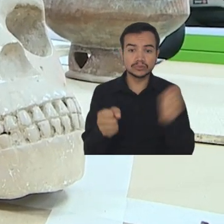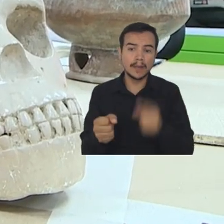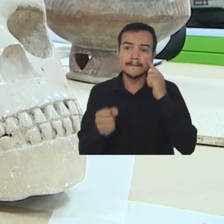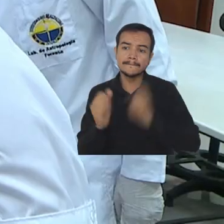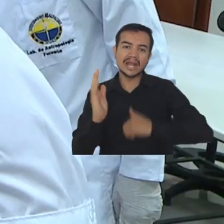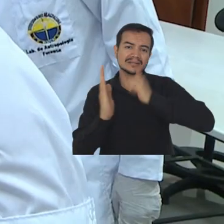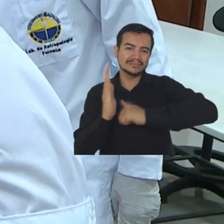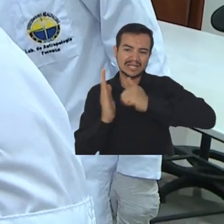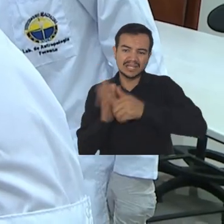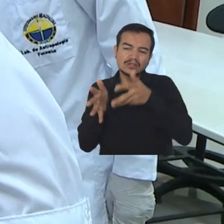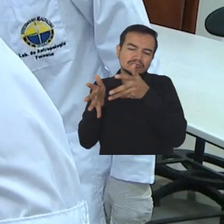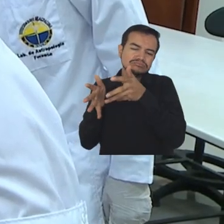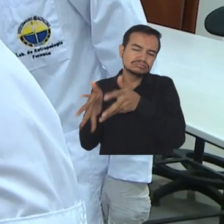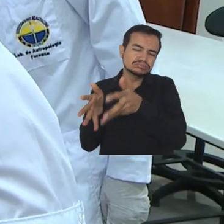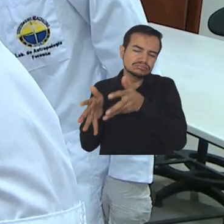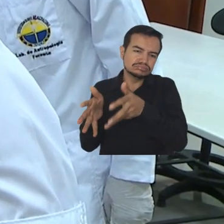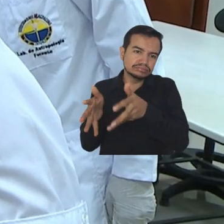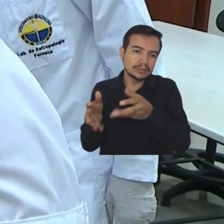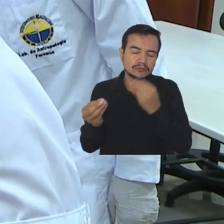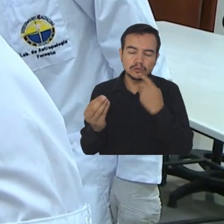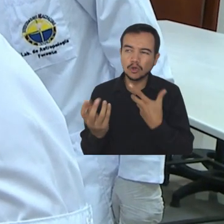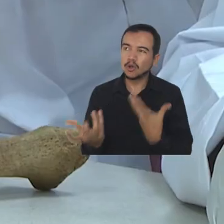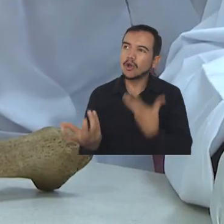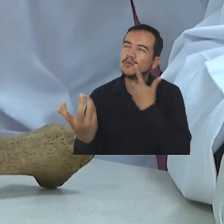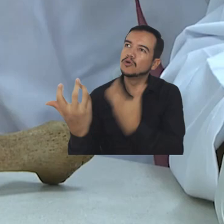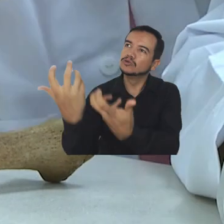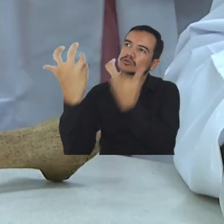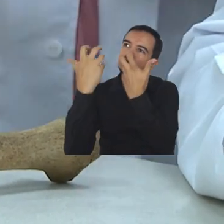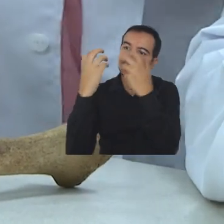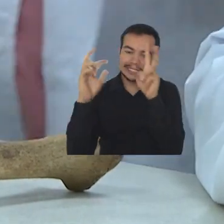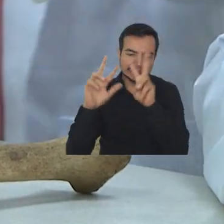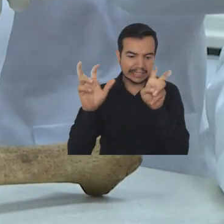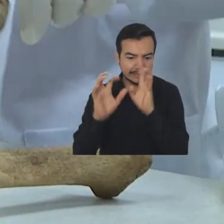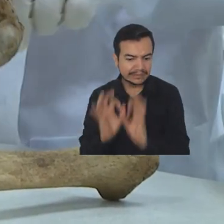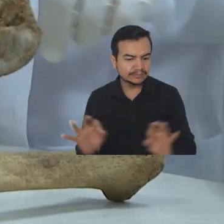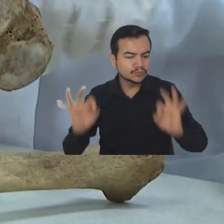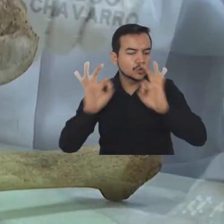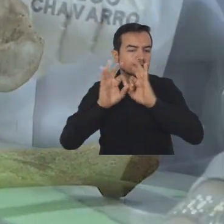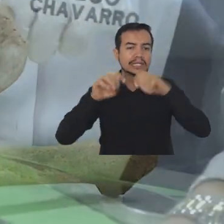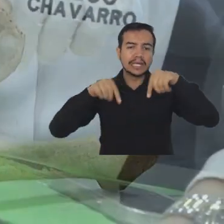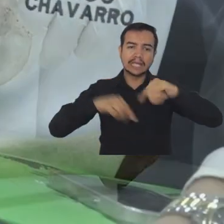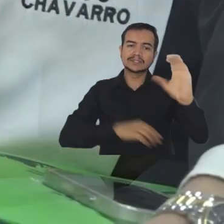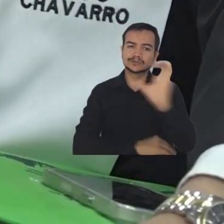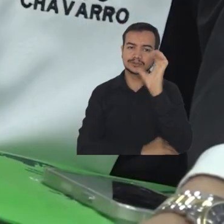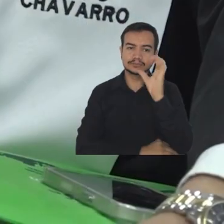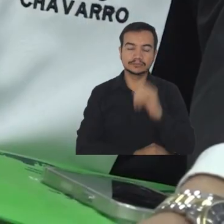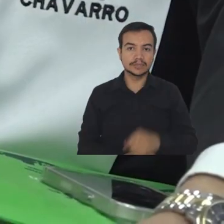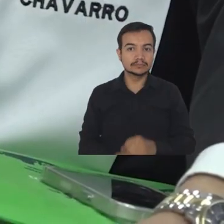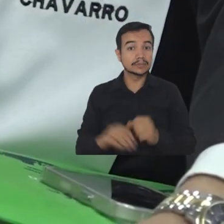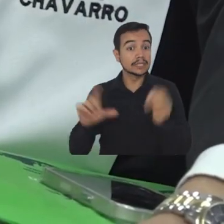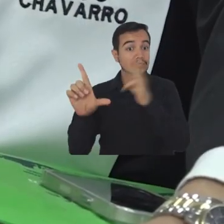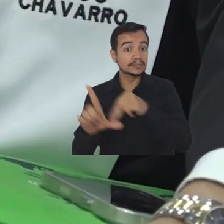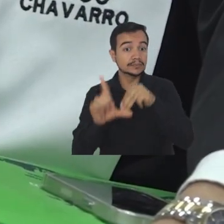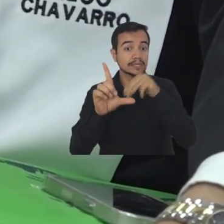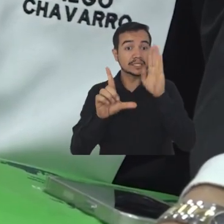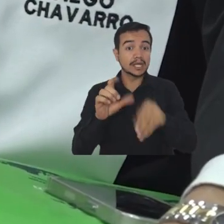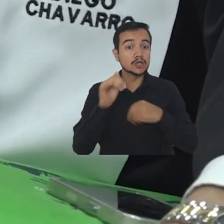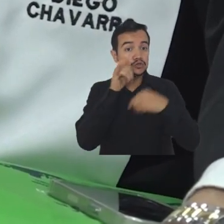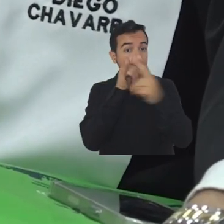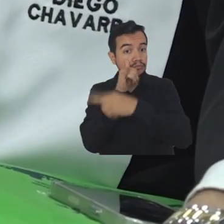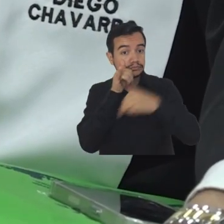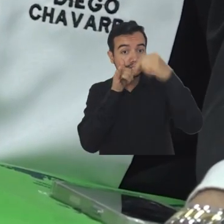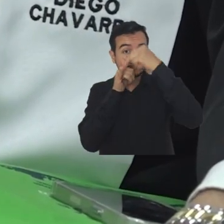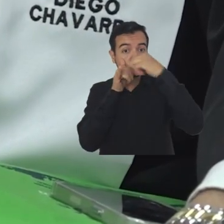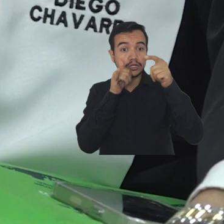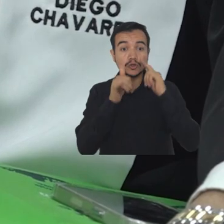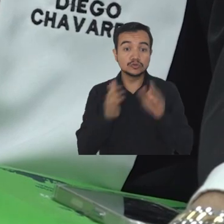y prácticas cómo especializarnos en este énfasis que es tan importante para el país. La maestría en antropología forense es un